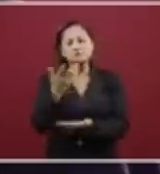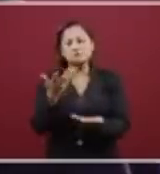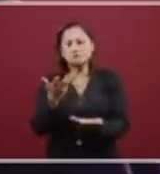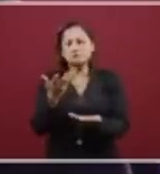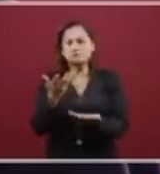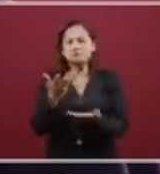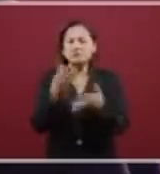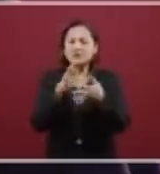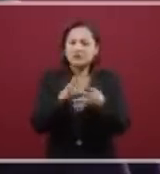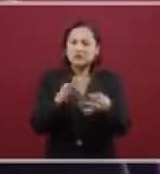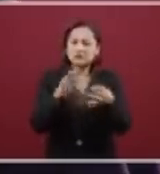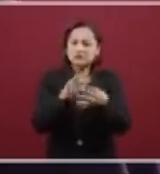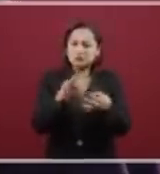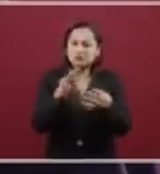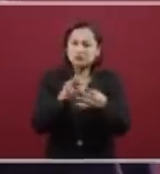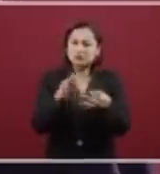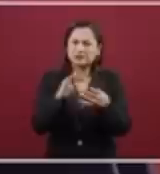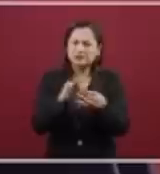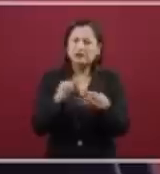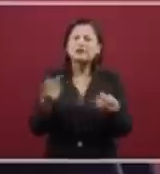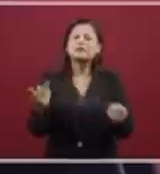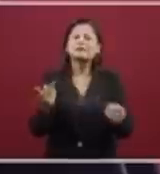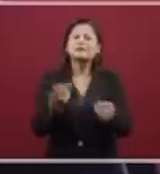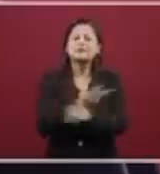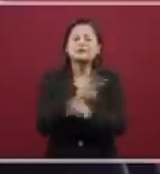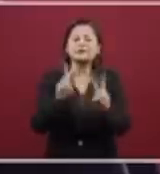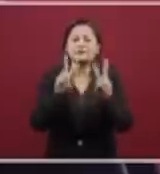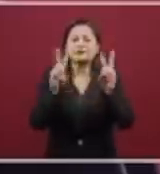a la demanda de seguridad